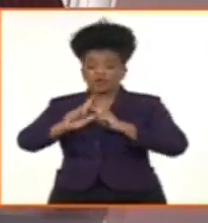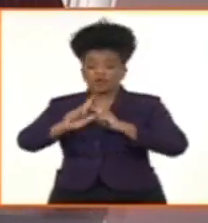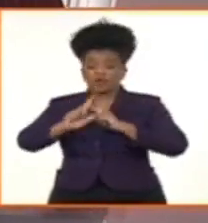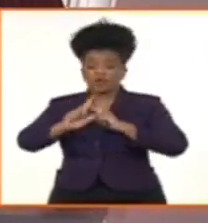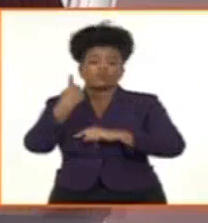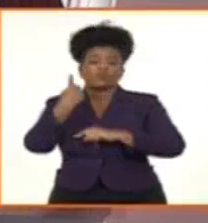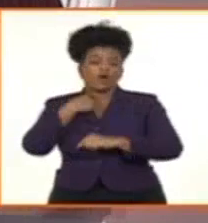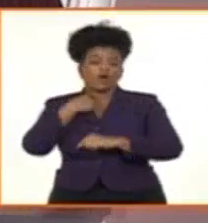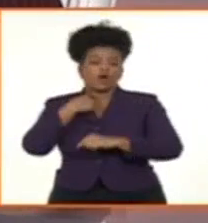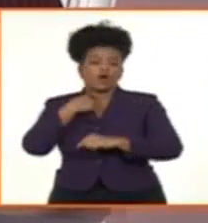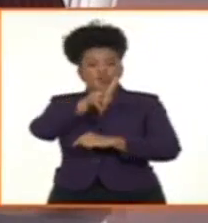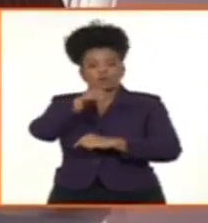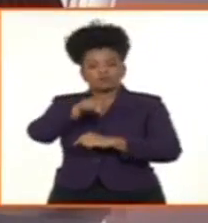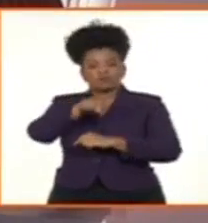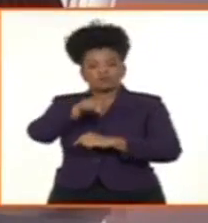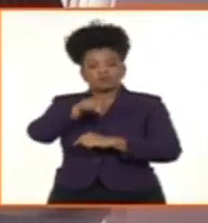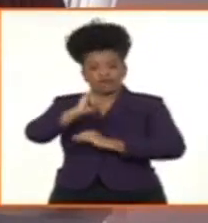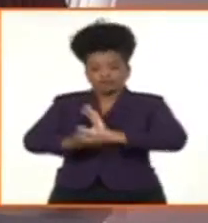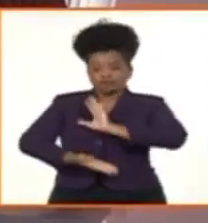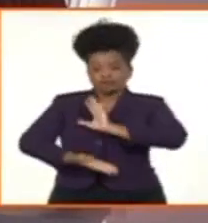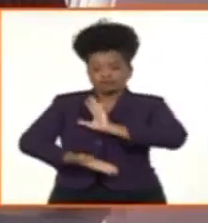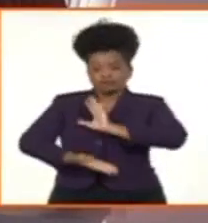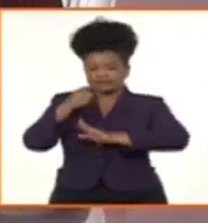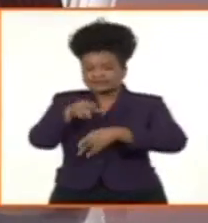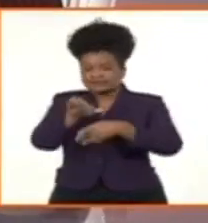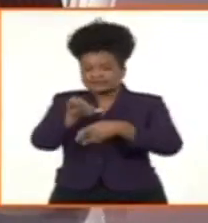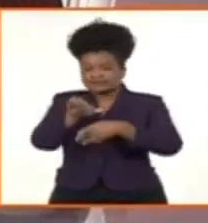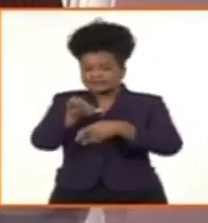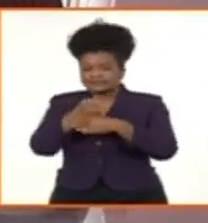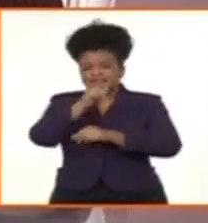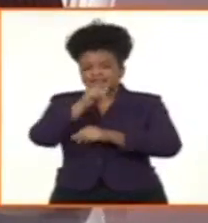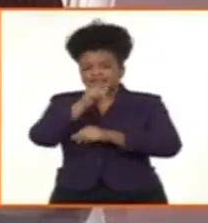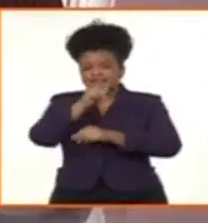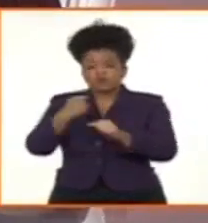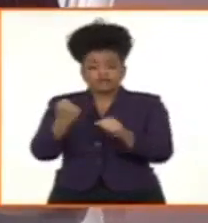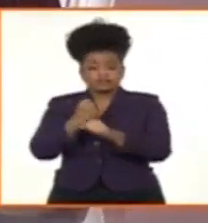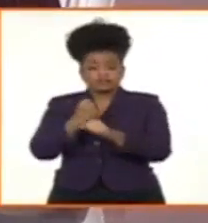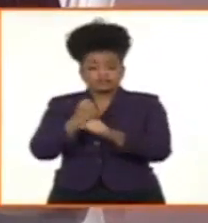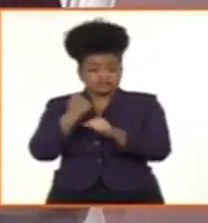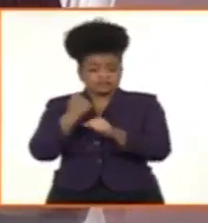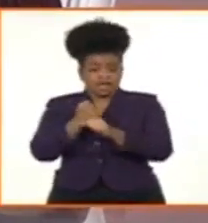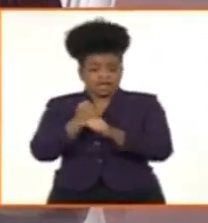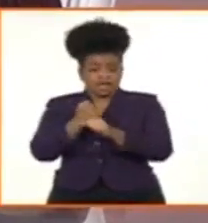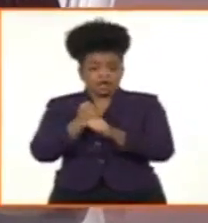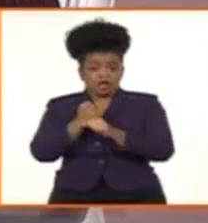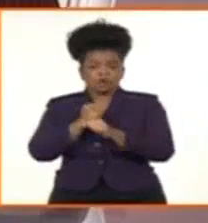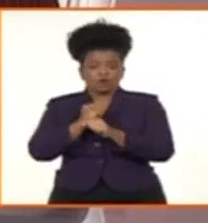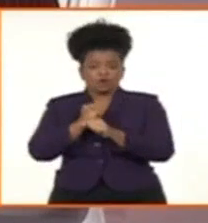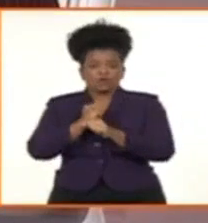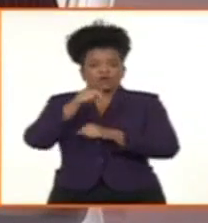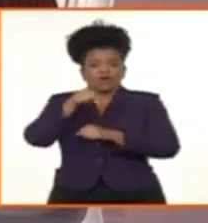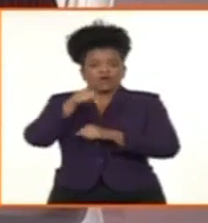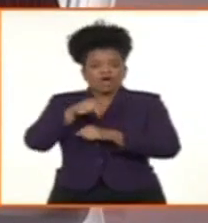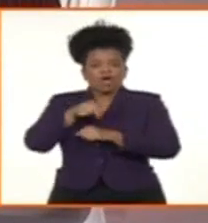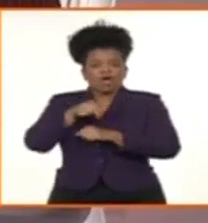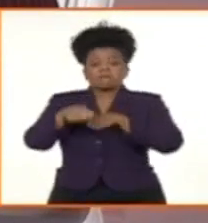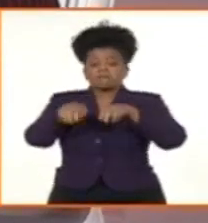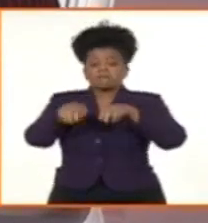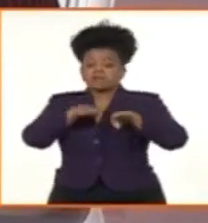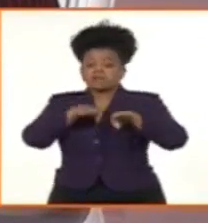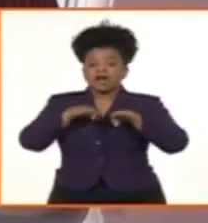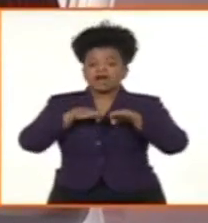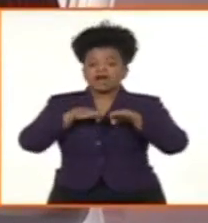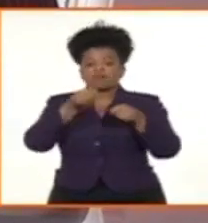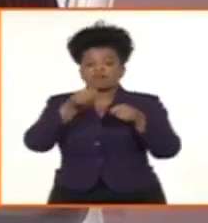tiene una interpretación, es decir, las personas trabajaban en un lugar donde las capacidades de tráfico se habían creado para dar respuesta a